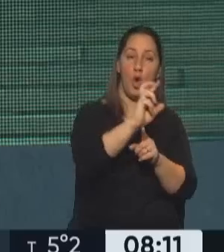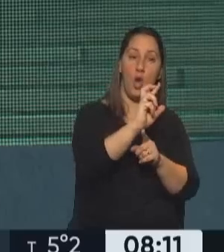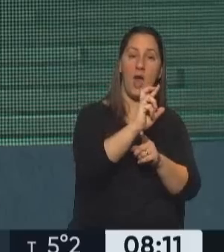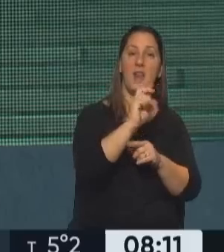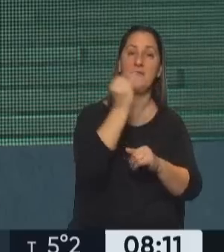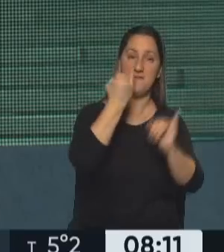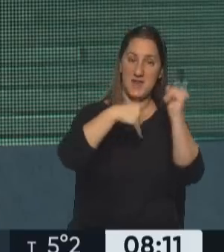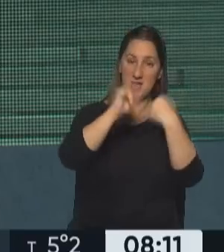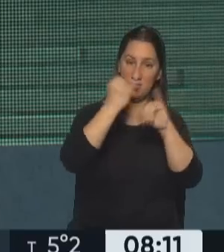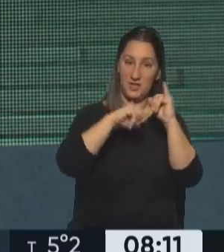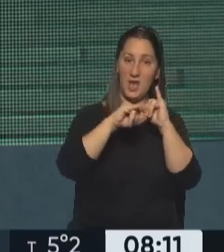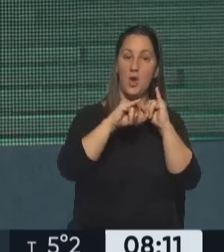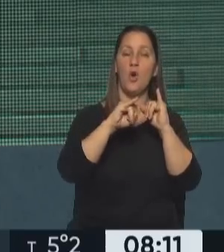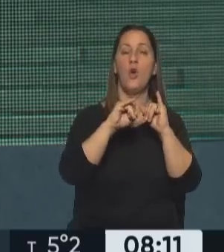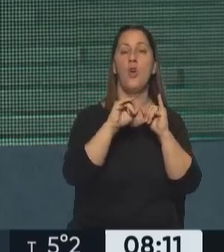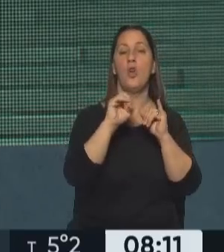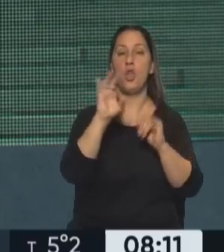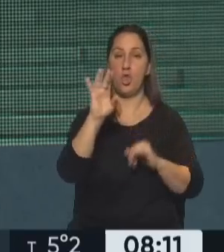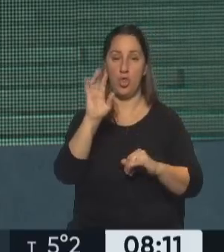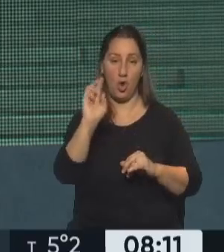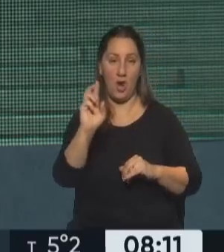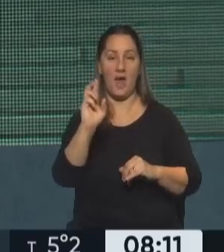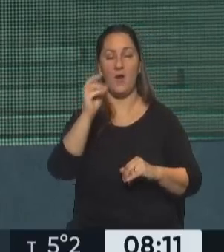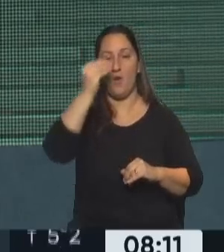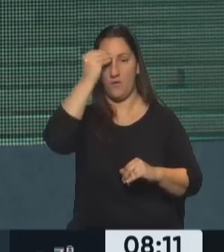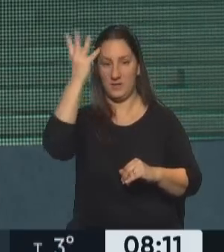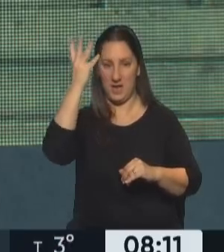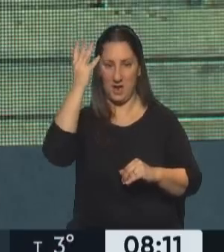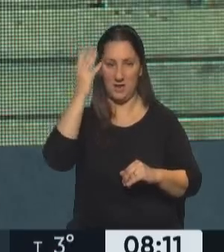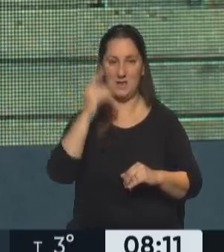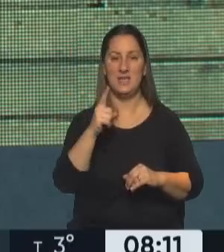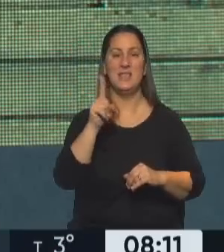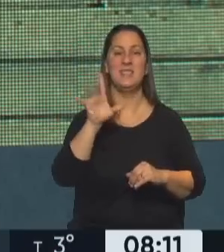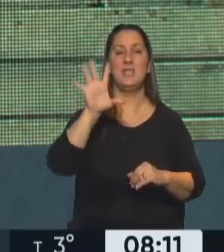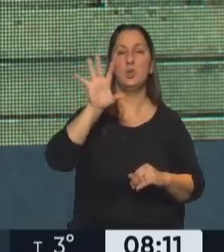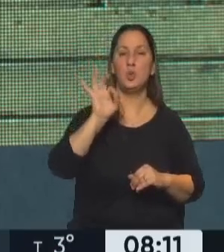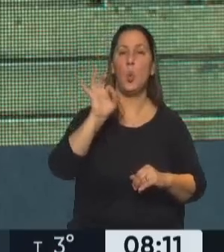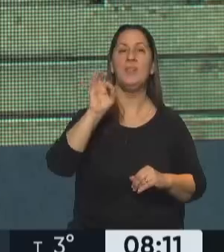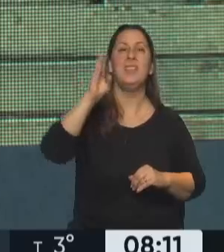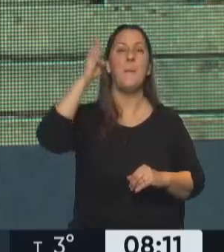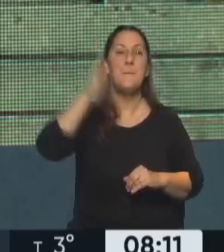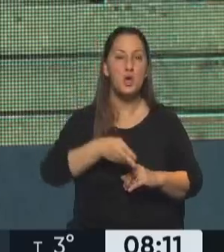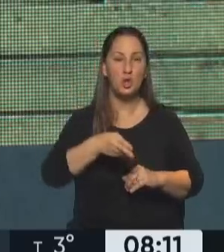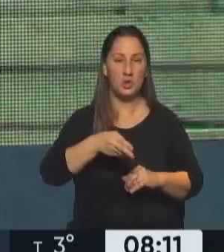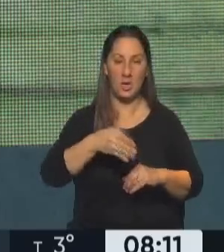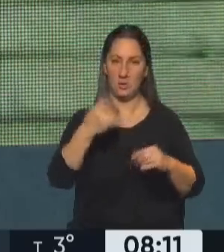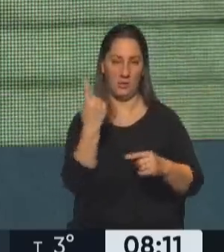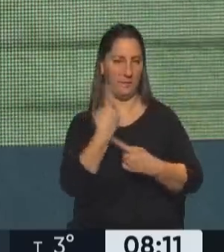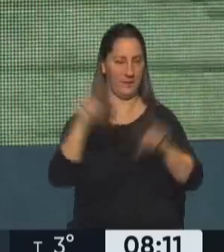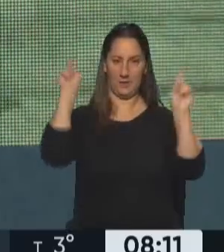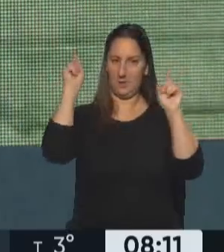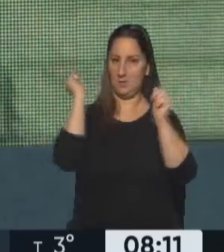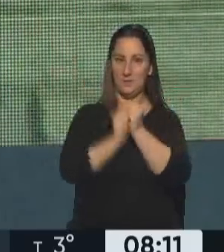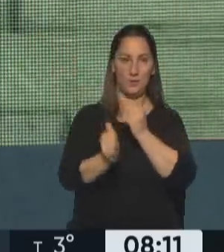dólares financieros paralelos y el dólar oficial. Llegó a 150%. Esto es algo inédito en la